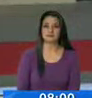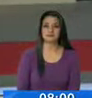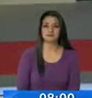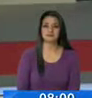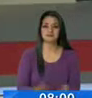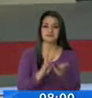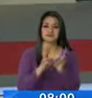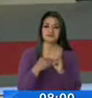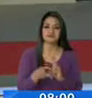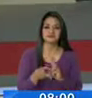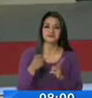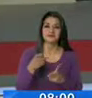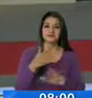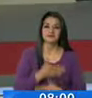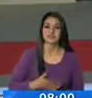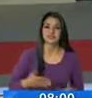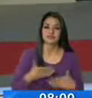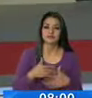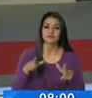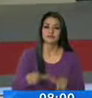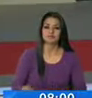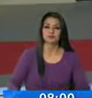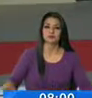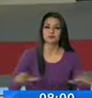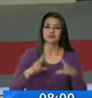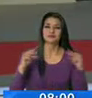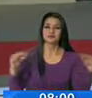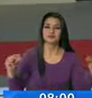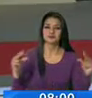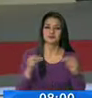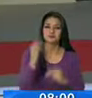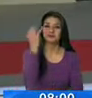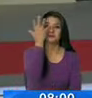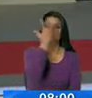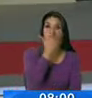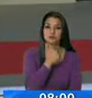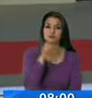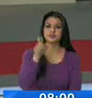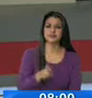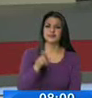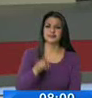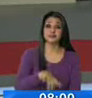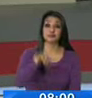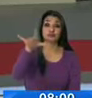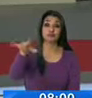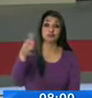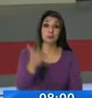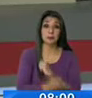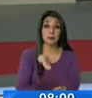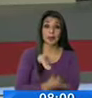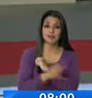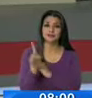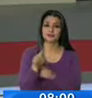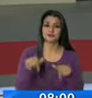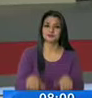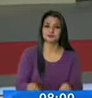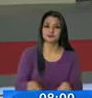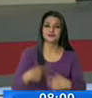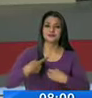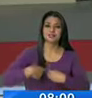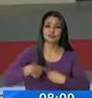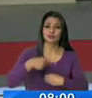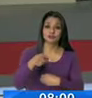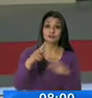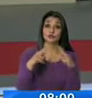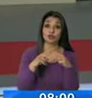Vecinos queridos, para disfrutar de espacios verdes llenos de naturaleza, no hace falta viajar mucho. A quienes viven acá en la ciudad de Quito, a